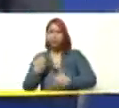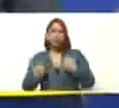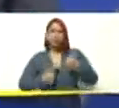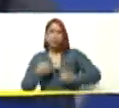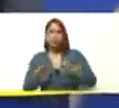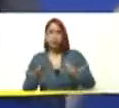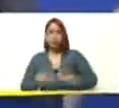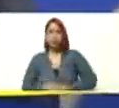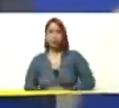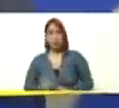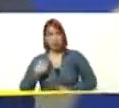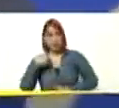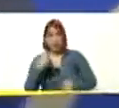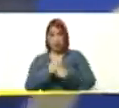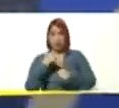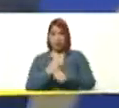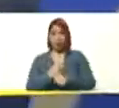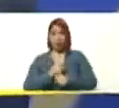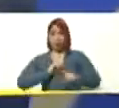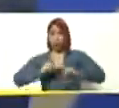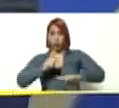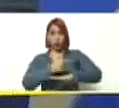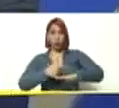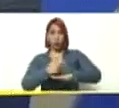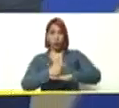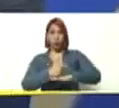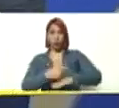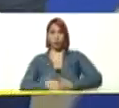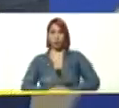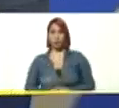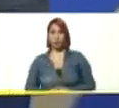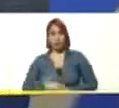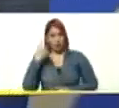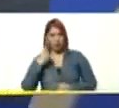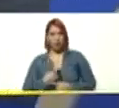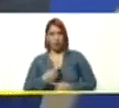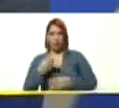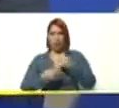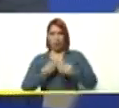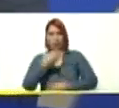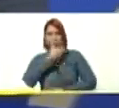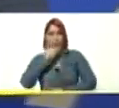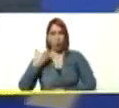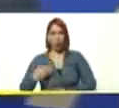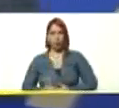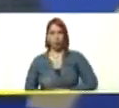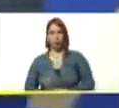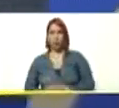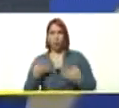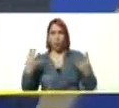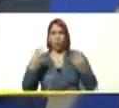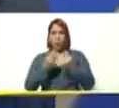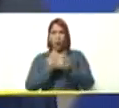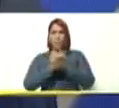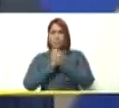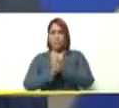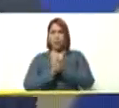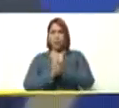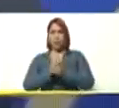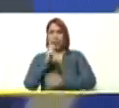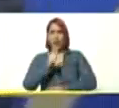Si mi gestión de gobierno se está cumpliendo como debe ser con el compañero Alejandro Terán. Día a día, un